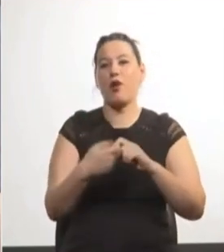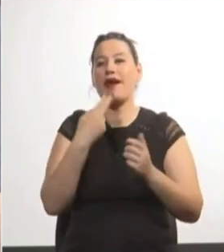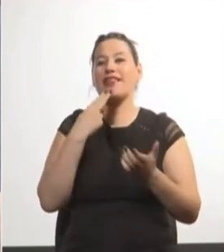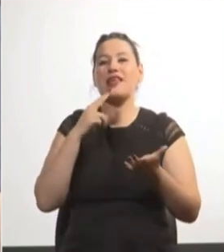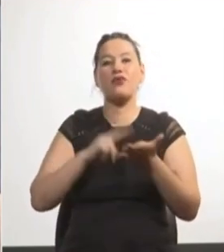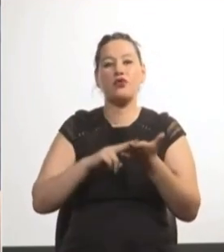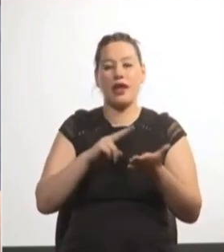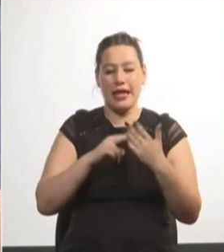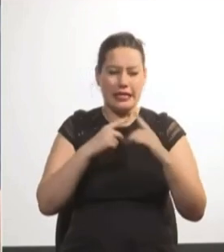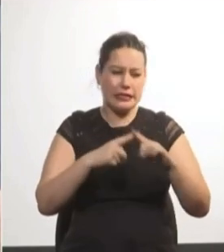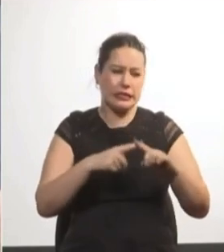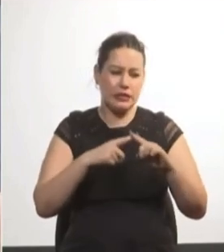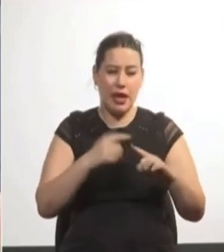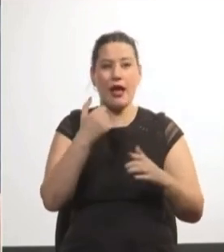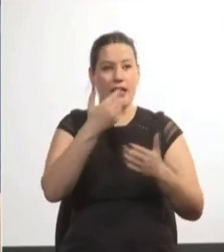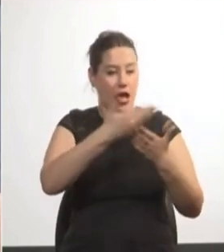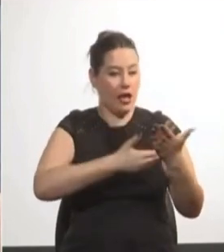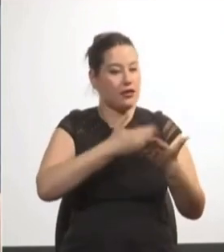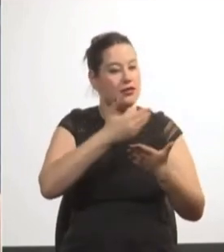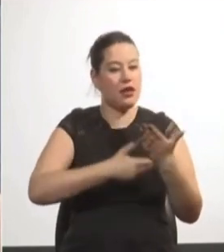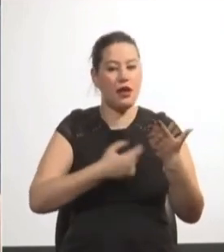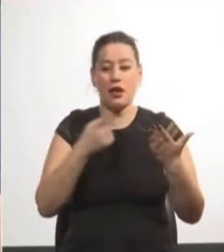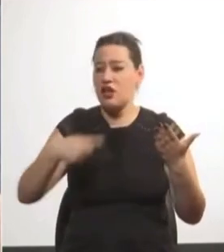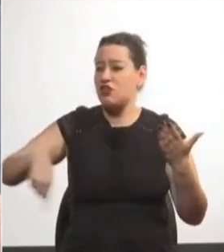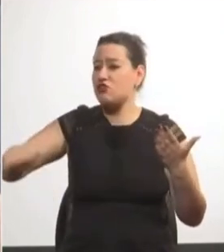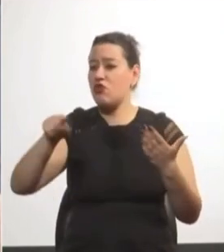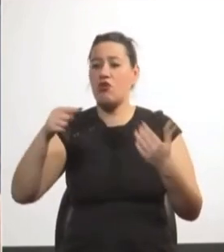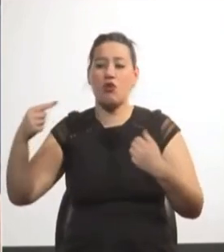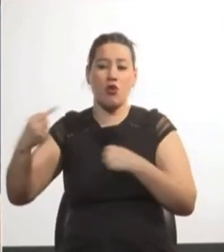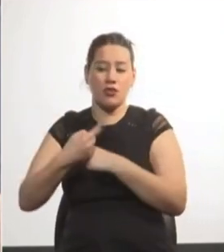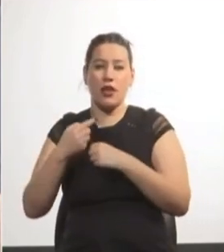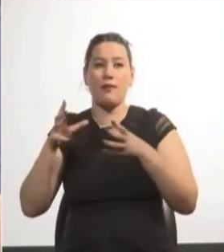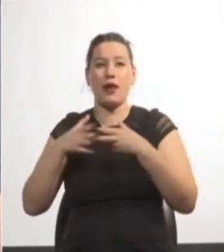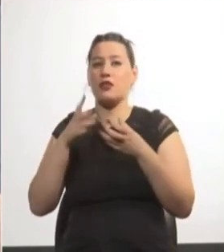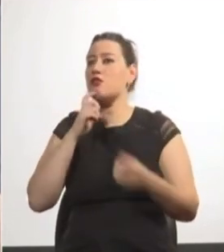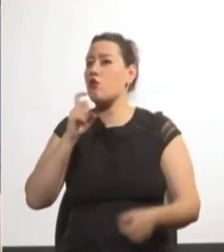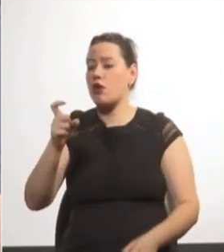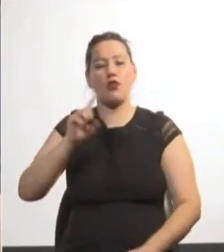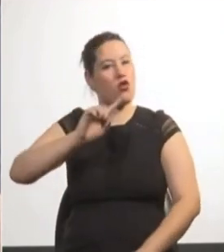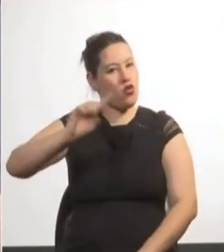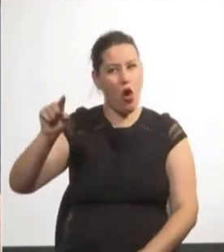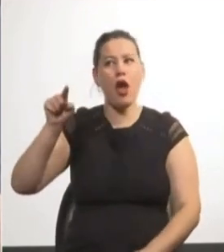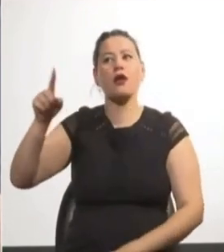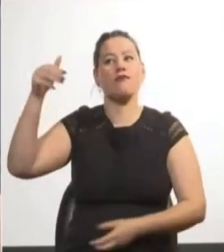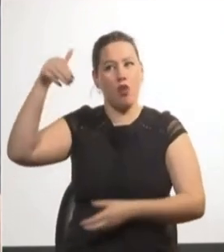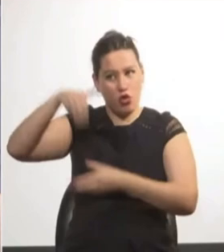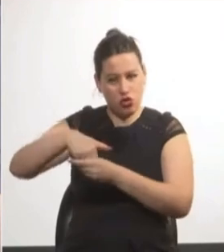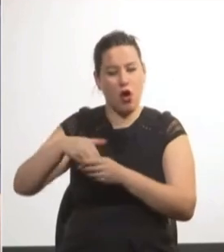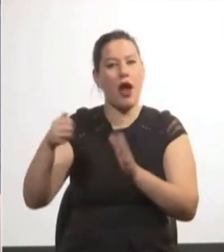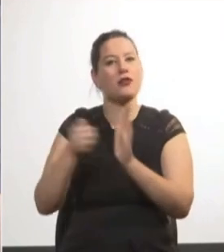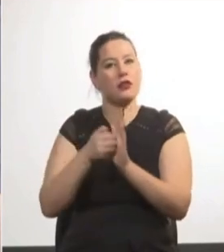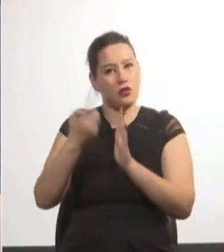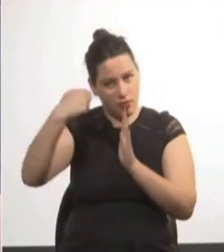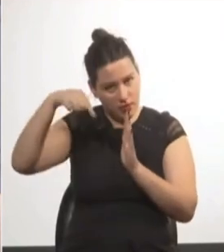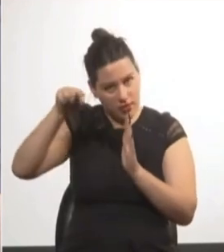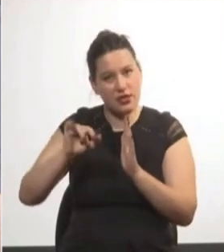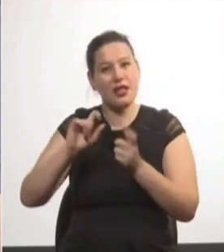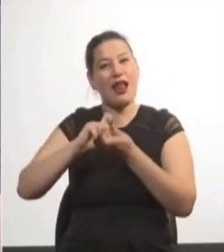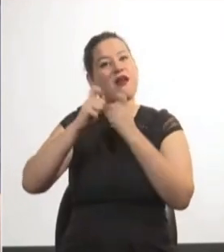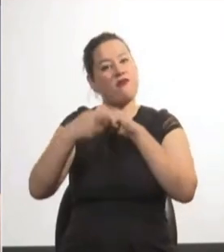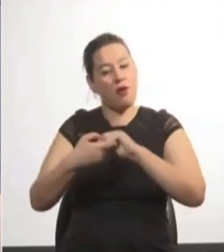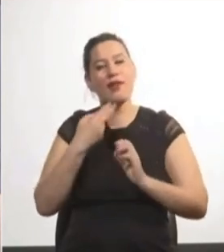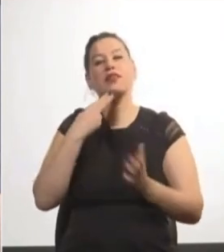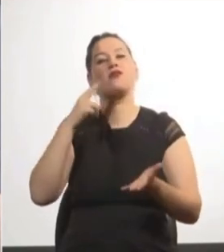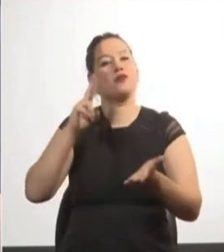tributaria, y tengo acá las actas, se negaron, no el Partido Colorado, que votó el artículo 1 de la reforma